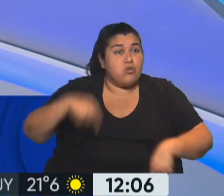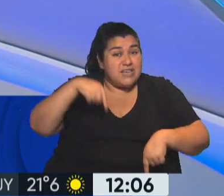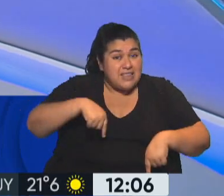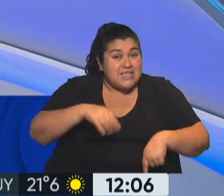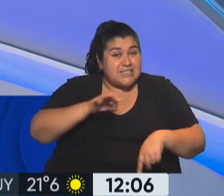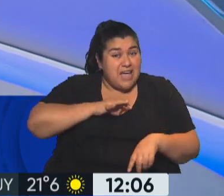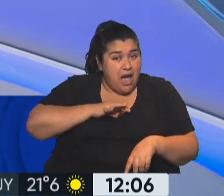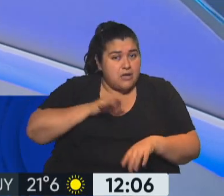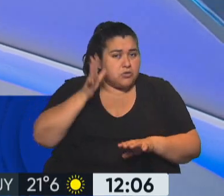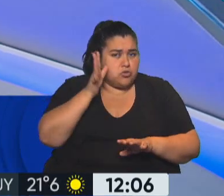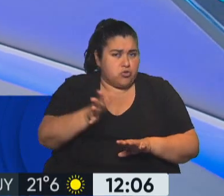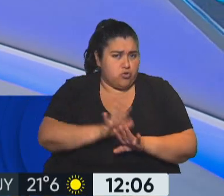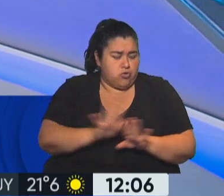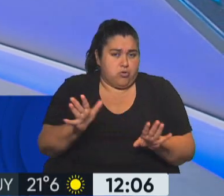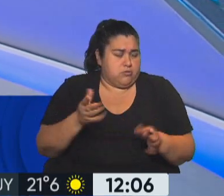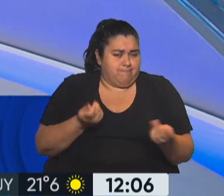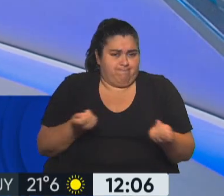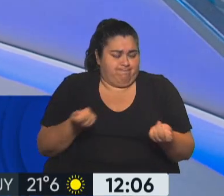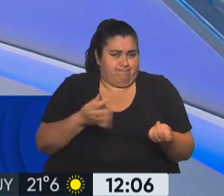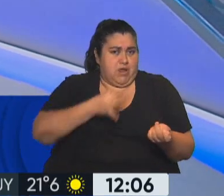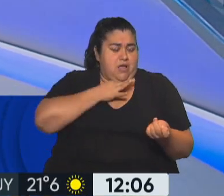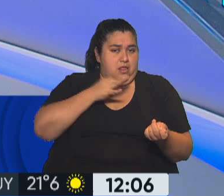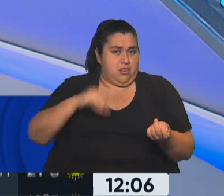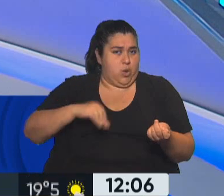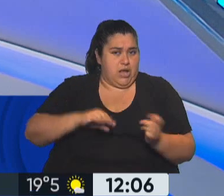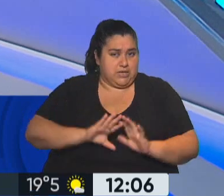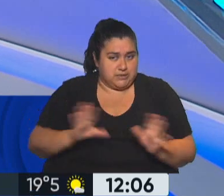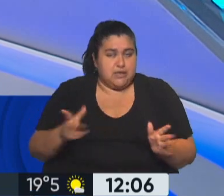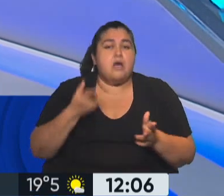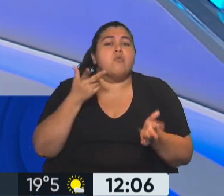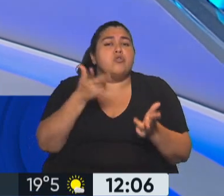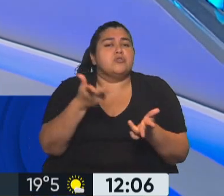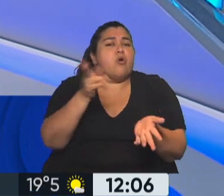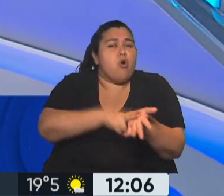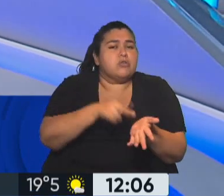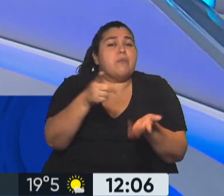claro, les queda muy corto. ¿Por qué ratifican el Consejo